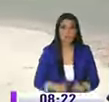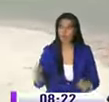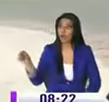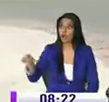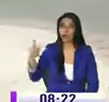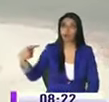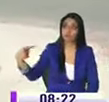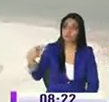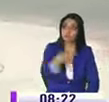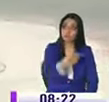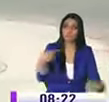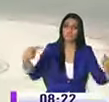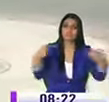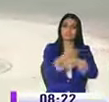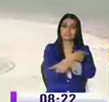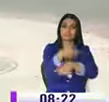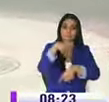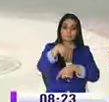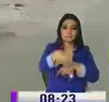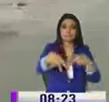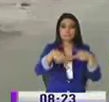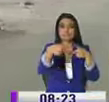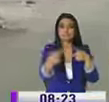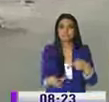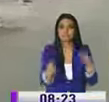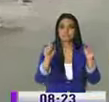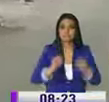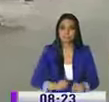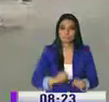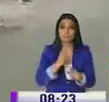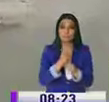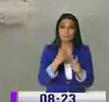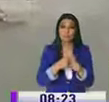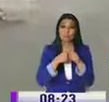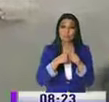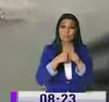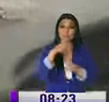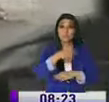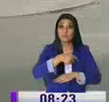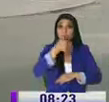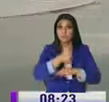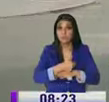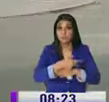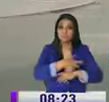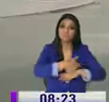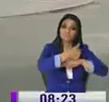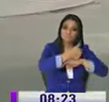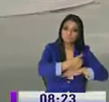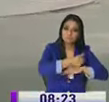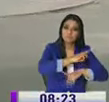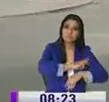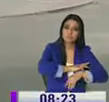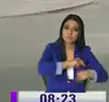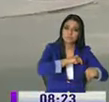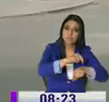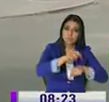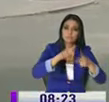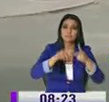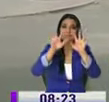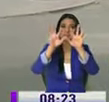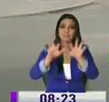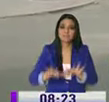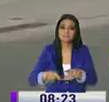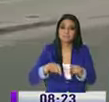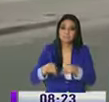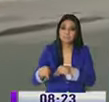previamente verdadero percance es urgente que la autoridad pertinente ya sea la agencia metropolitana de tránsito o la secretaría de